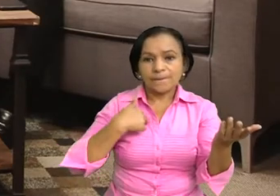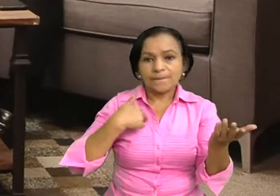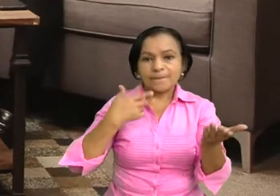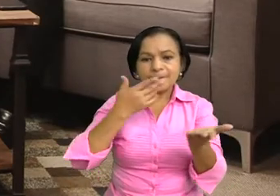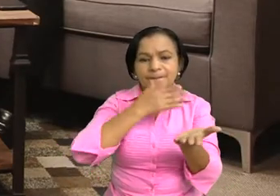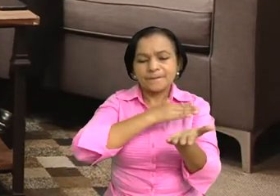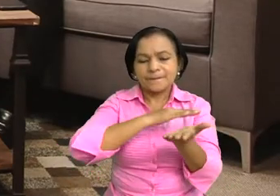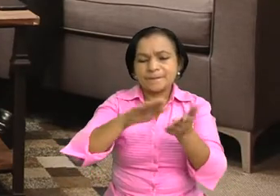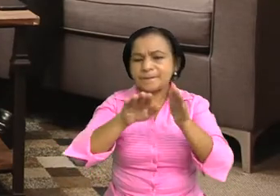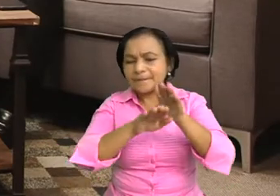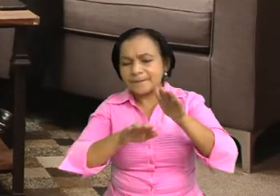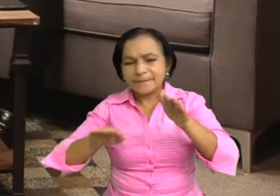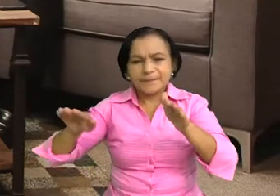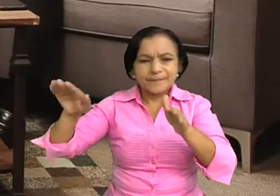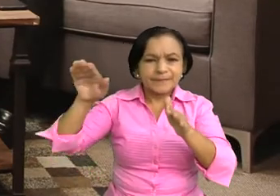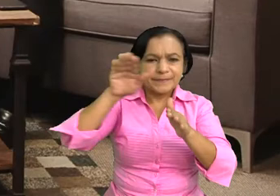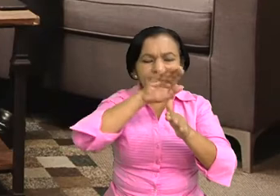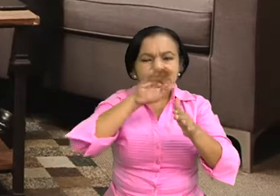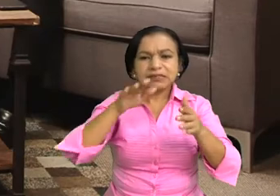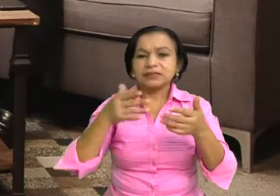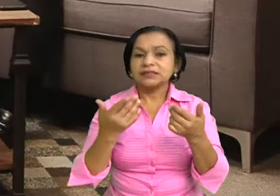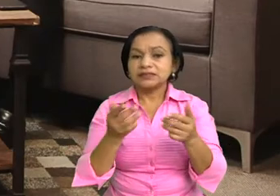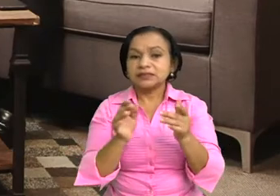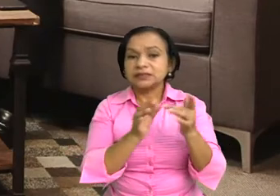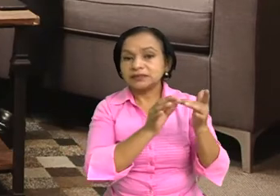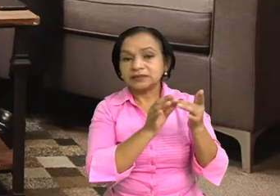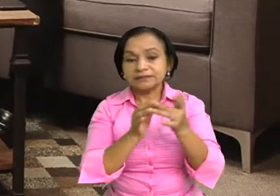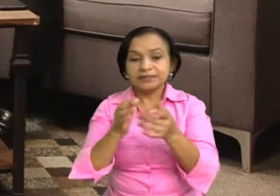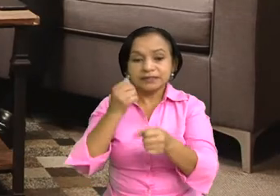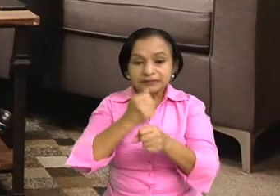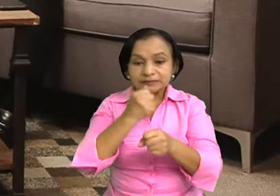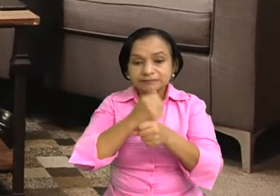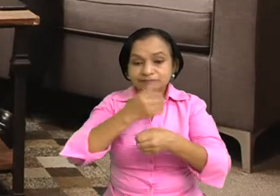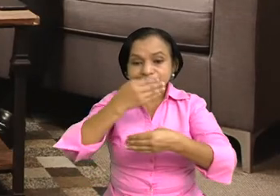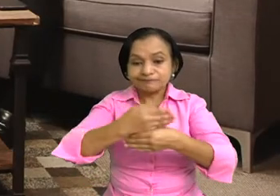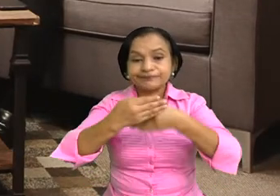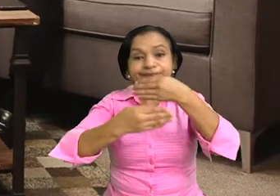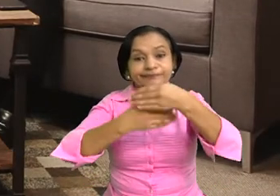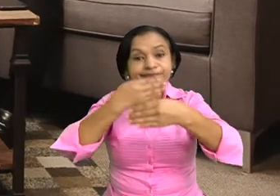reparaciones mayores y reparaciones capitales.